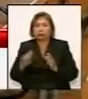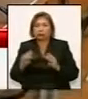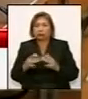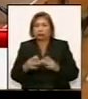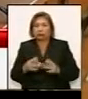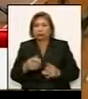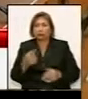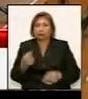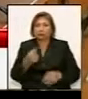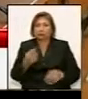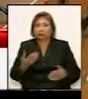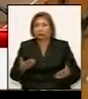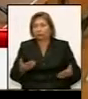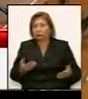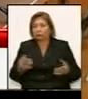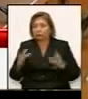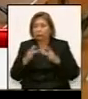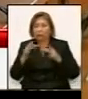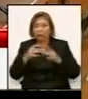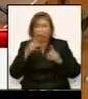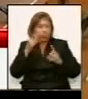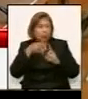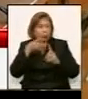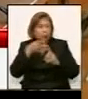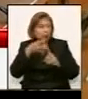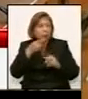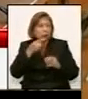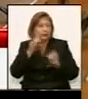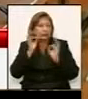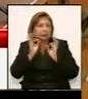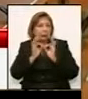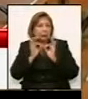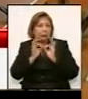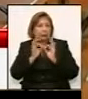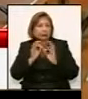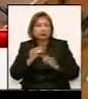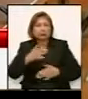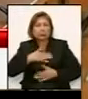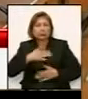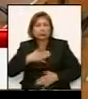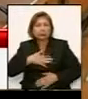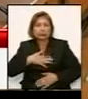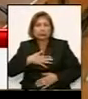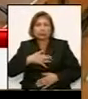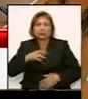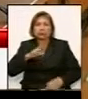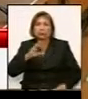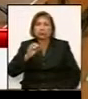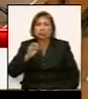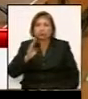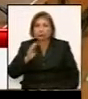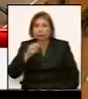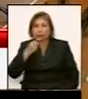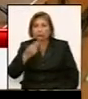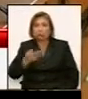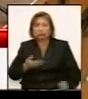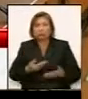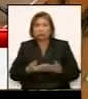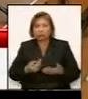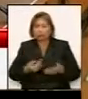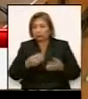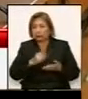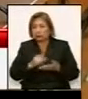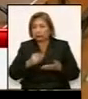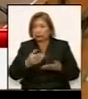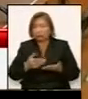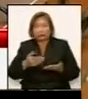solo si no viene acompañado de acoso de amenazas explícitas de violencia física de robo de identidad de campañas de desprestigio en el